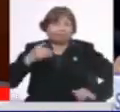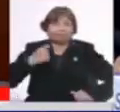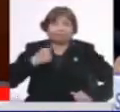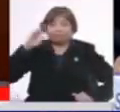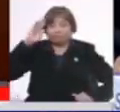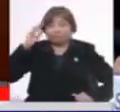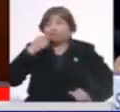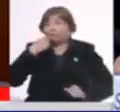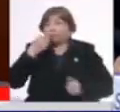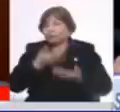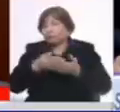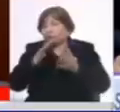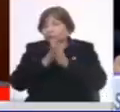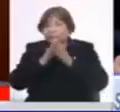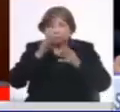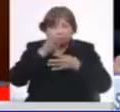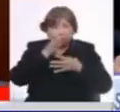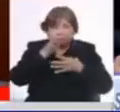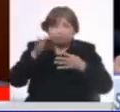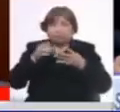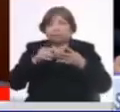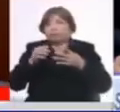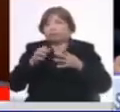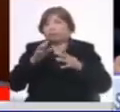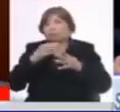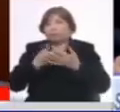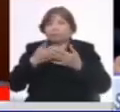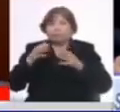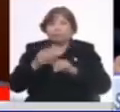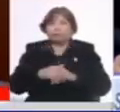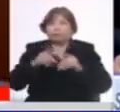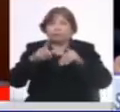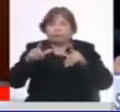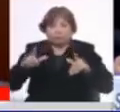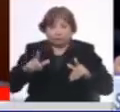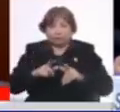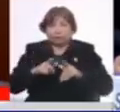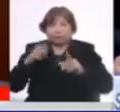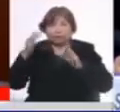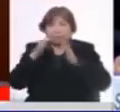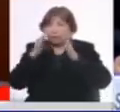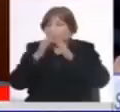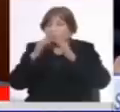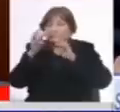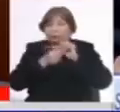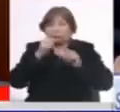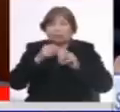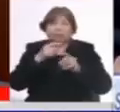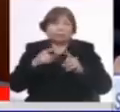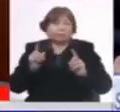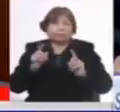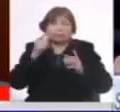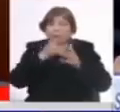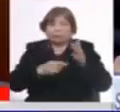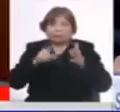policialmente, ejecutando diligencias como allanamiento de locales, ¿no?, de inmuebles, pero con